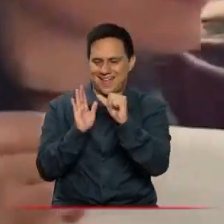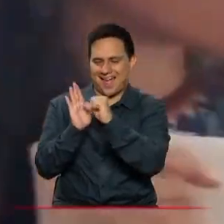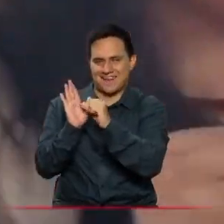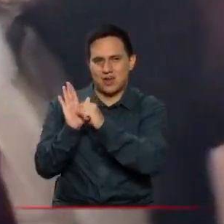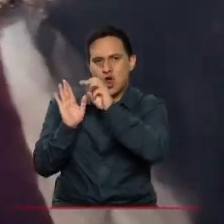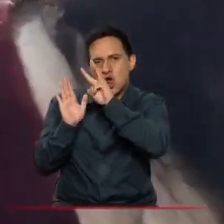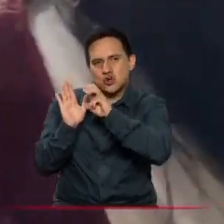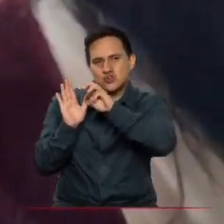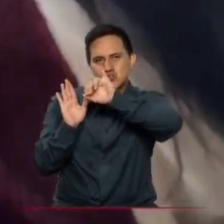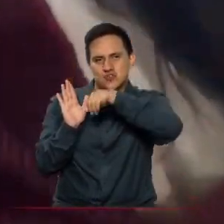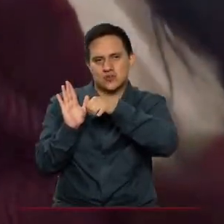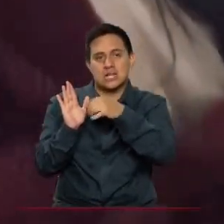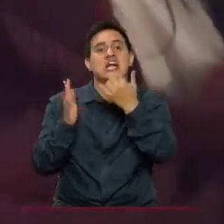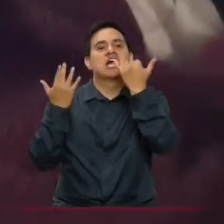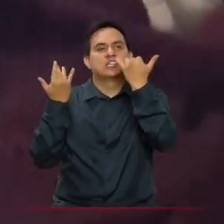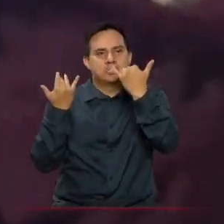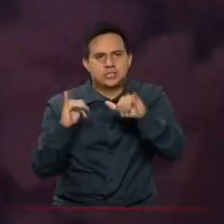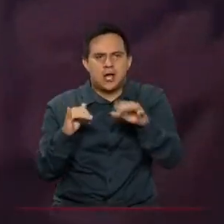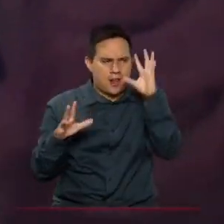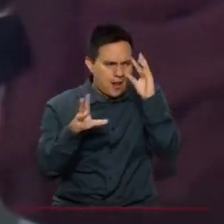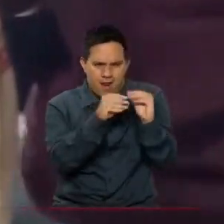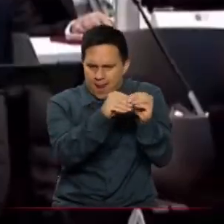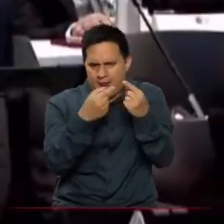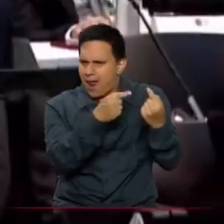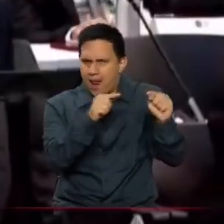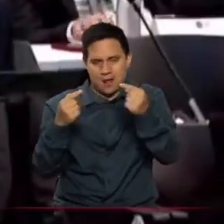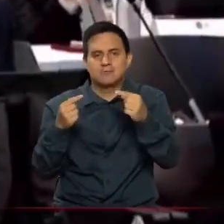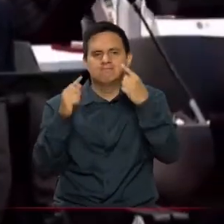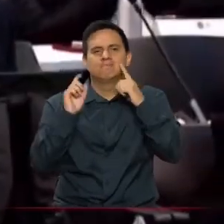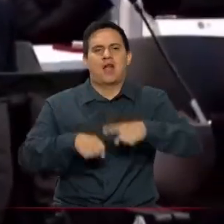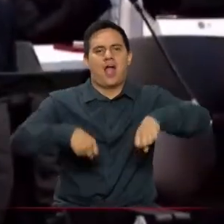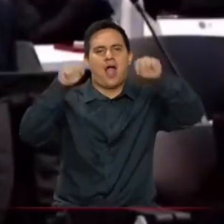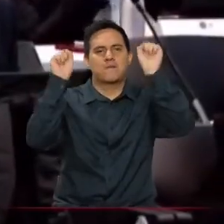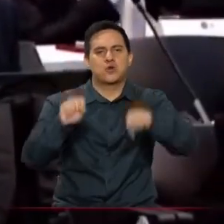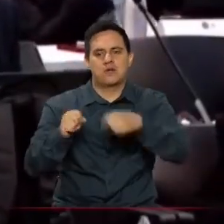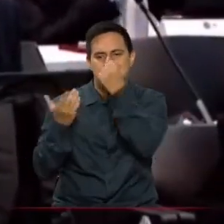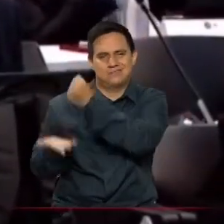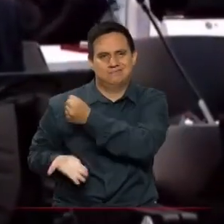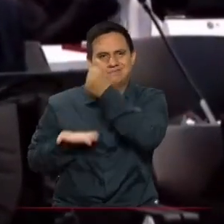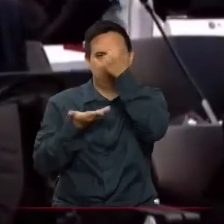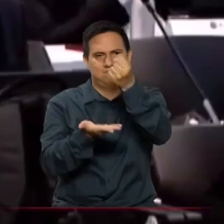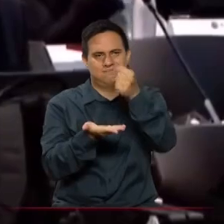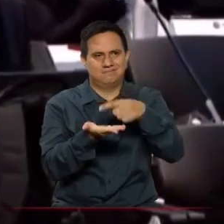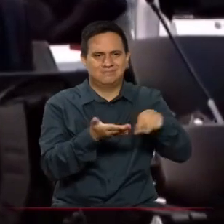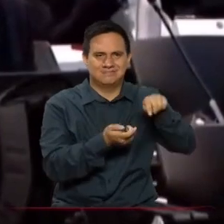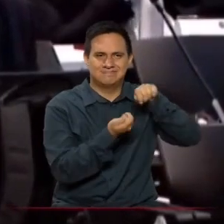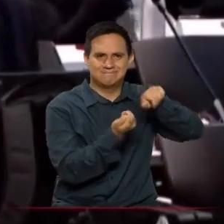8J, por fin se aprobó el órgano subsidiario para pueblos indígenas y comunidades locales.